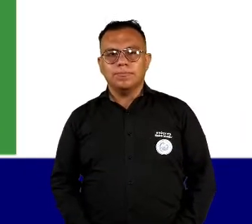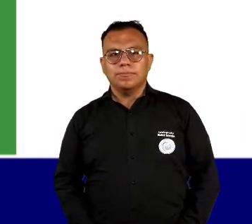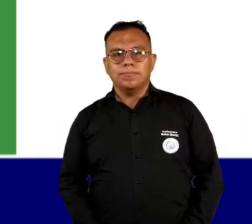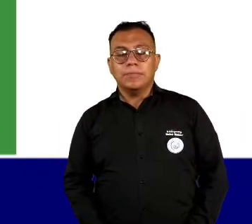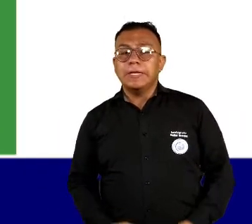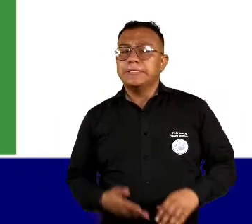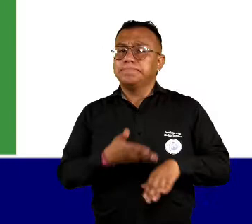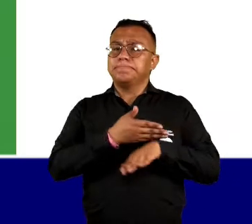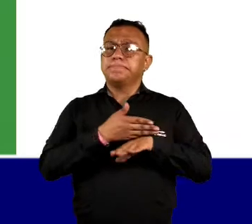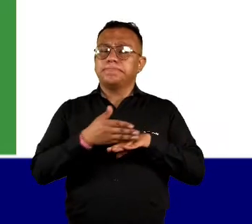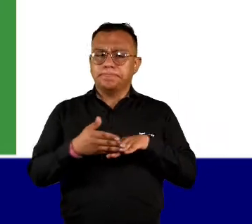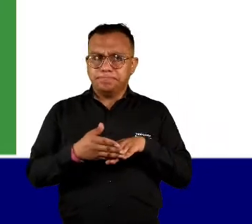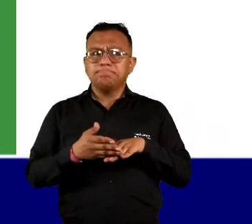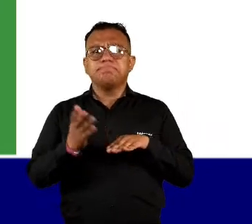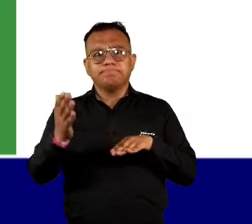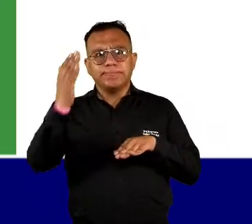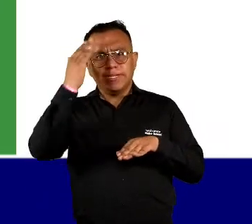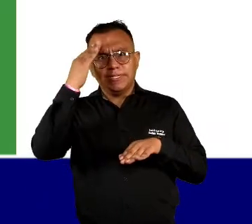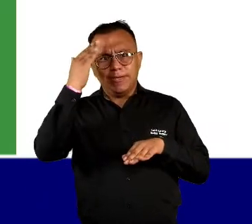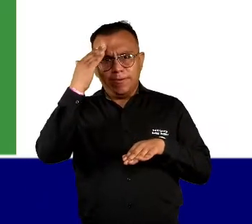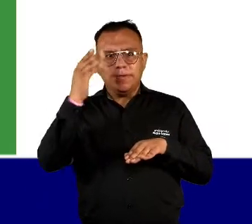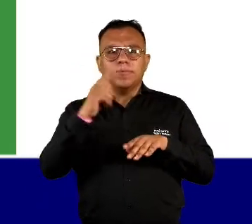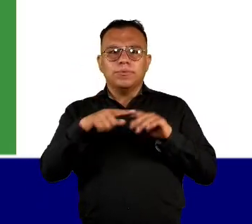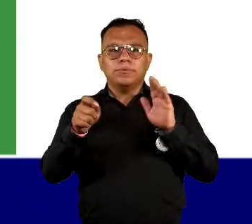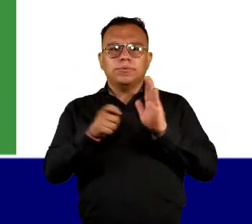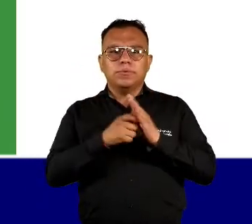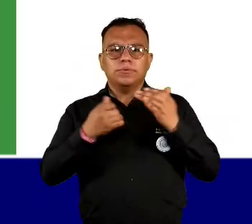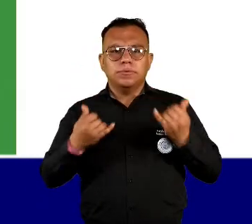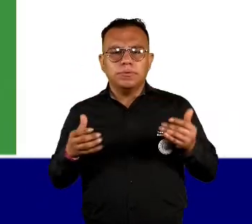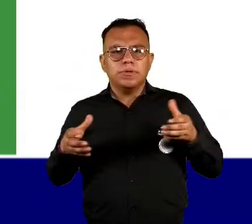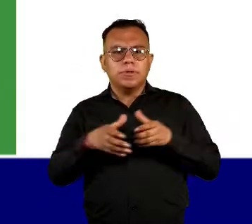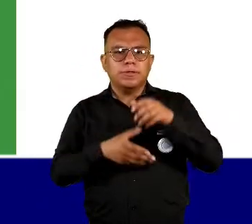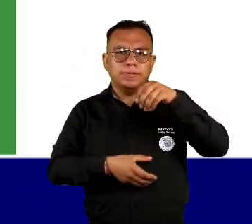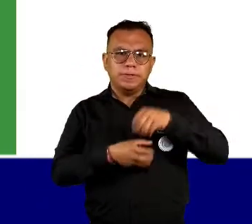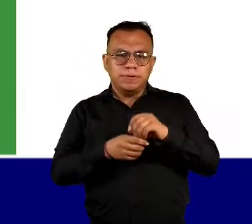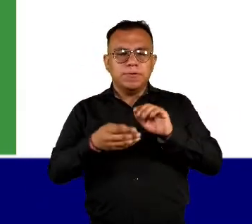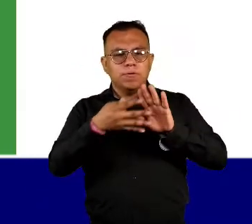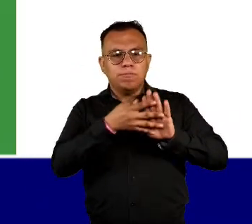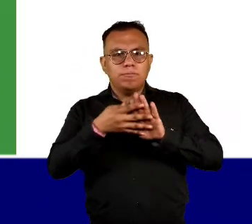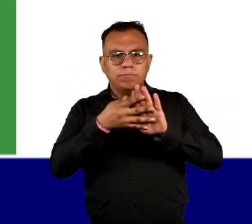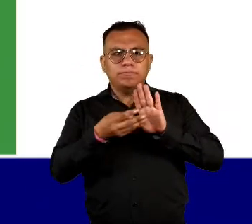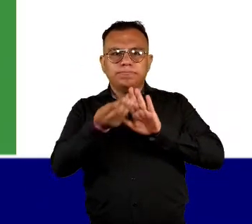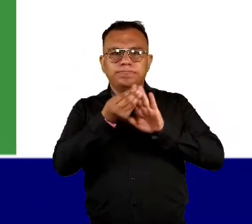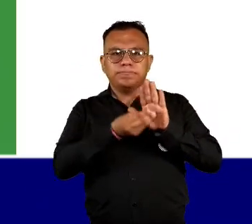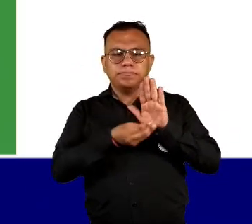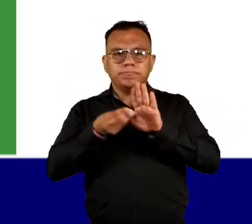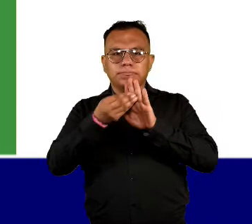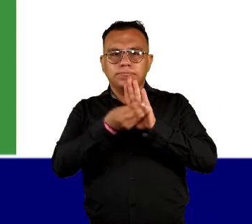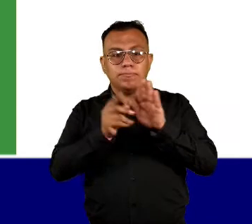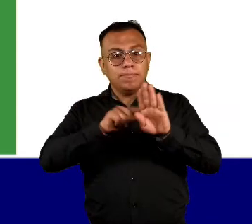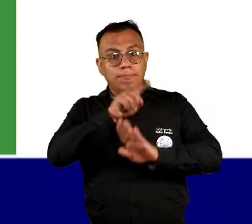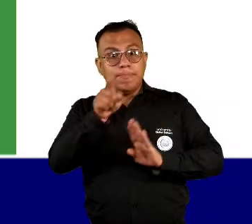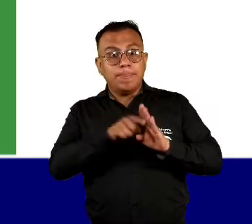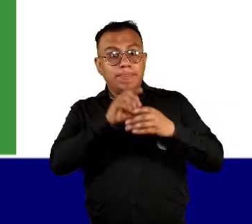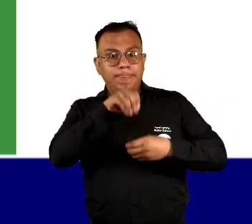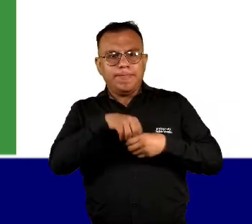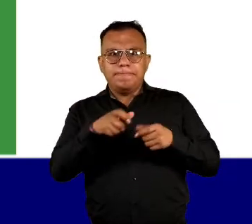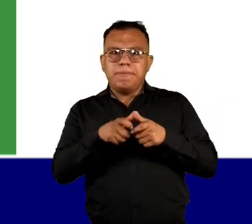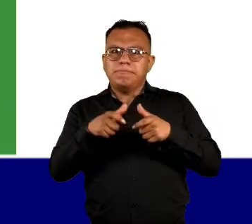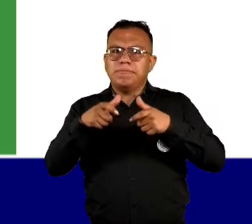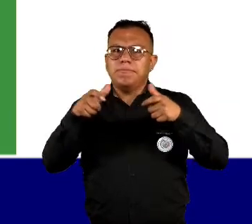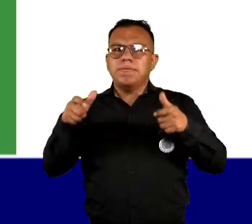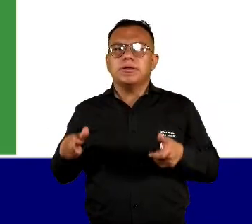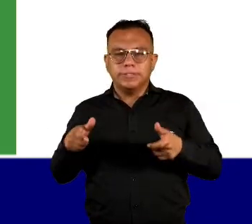Luego si ampliamos y vemos esa matriz están todas estas áreas y muchas más